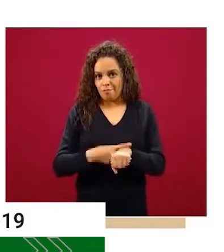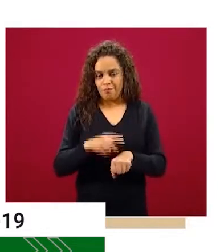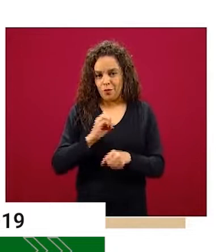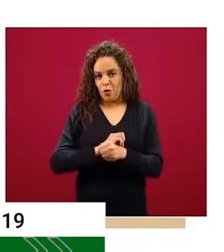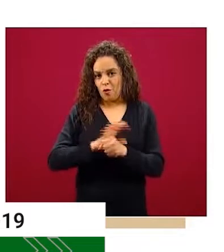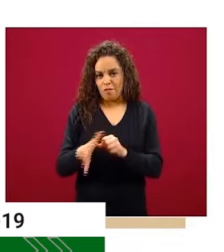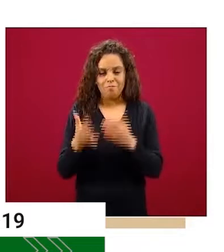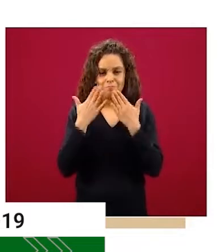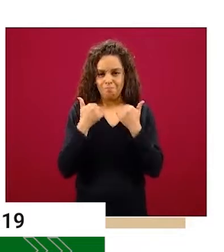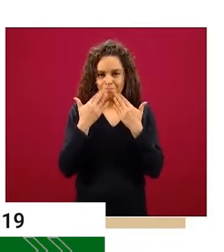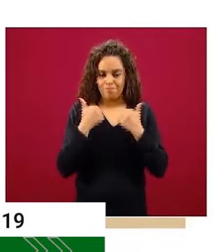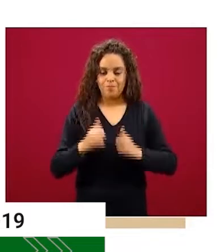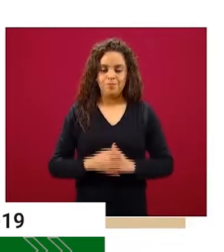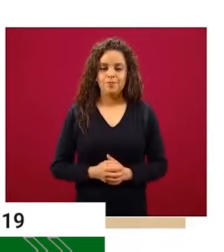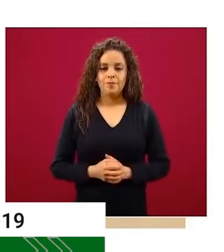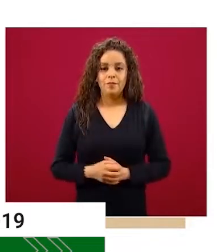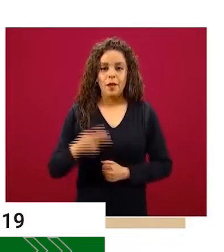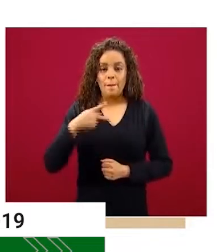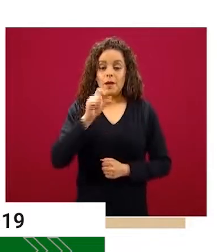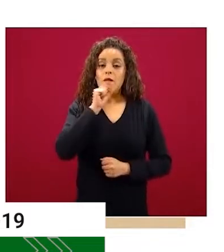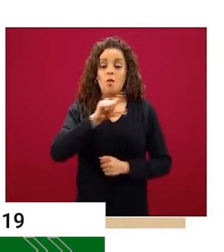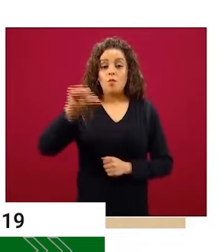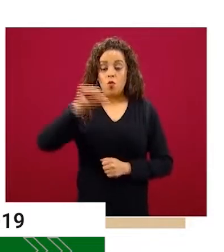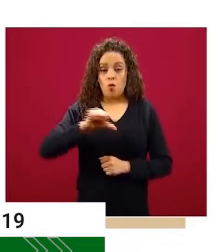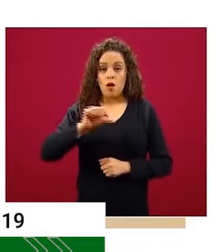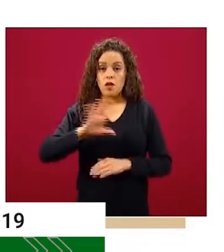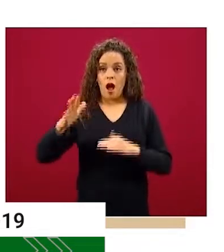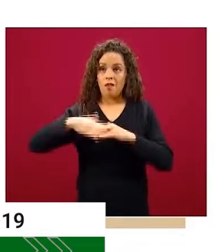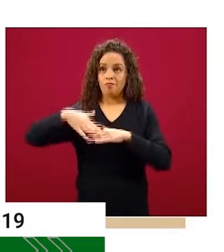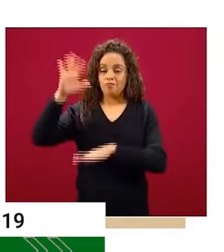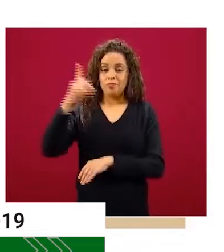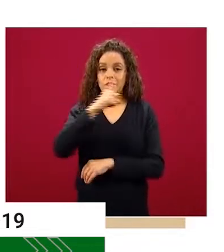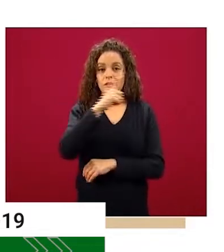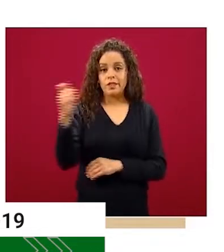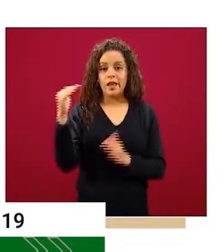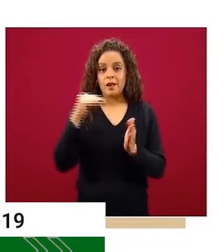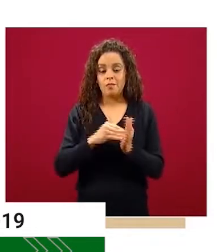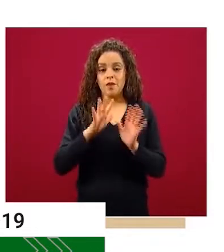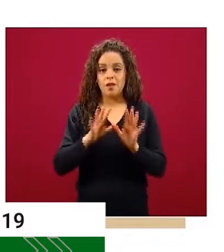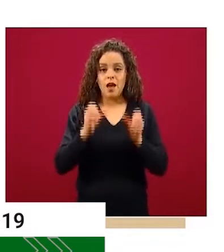México. Hoy también superamos los 100.000 casos confirmados, son